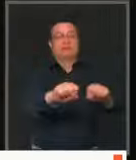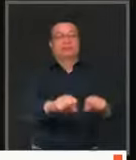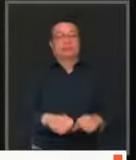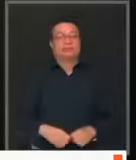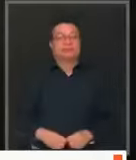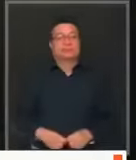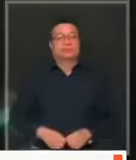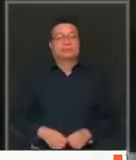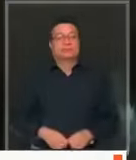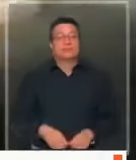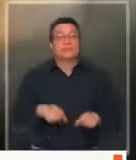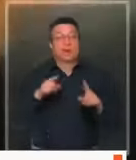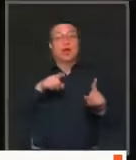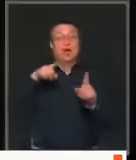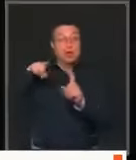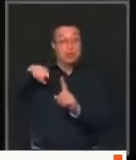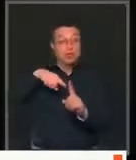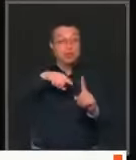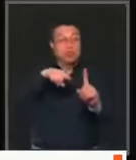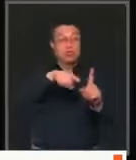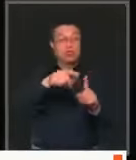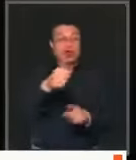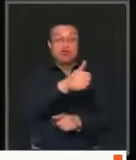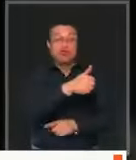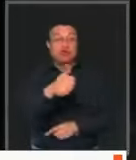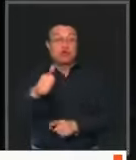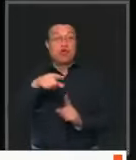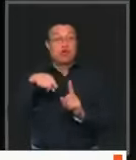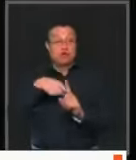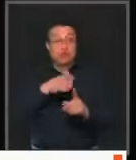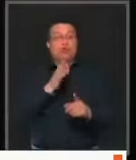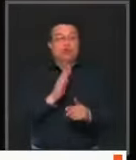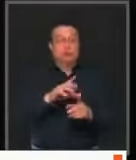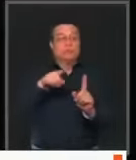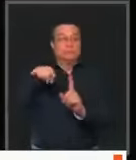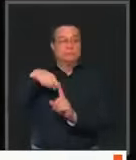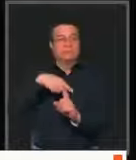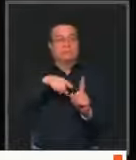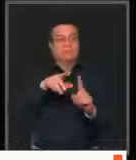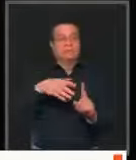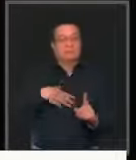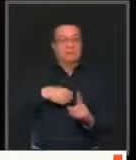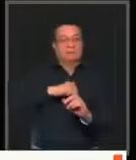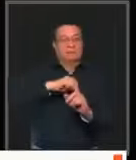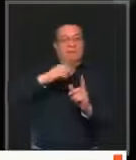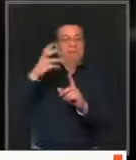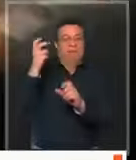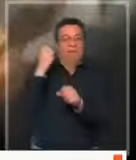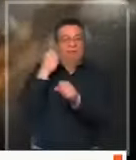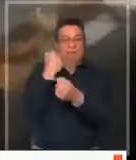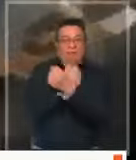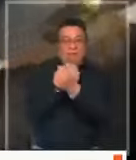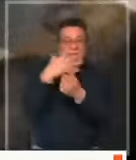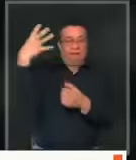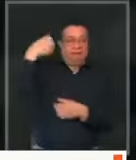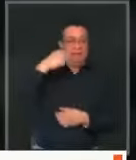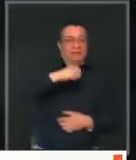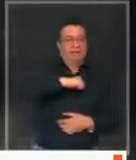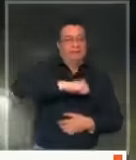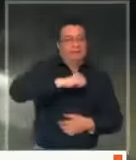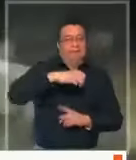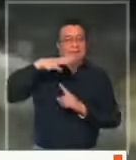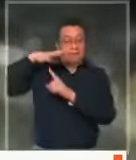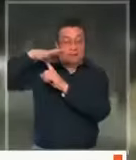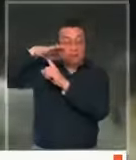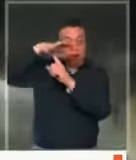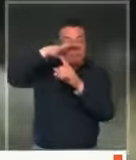Claro, la acción temeraria de todos los delincuentes prosiguió, tratando de eludir a las patrullas de carabineros, pero la unidad aérea